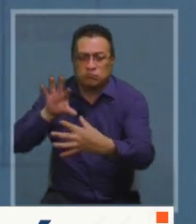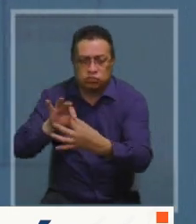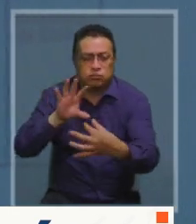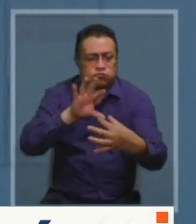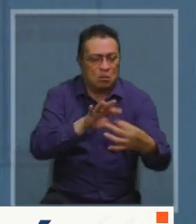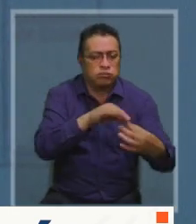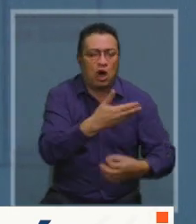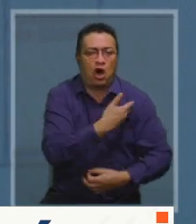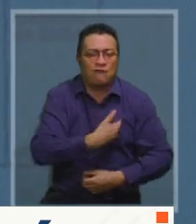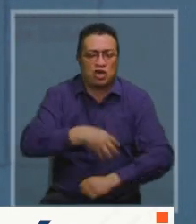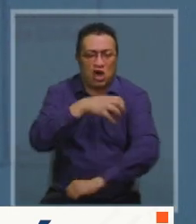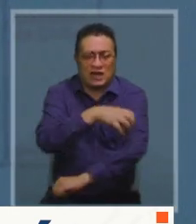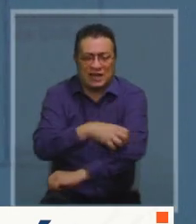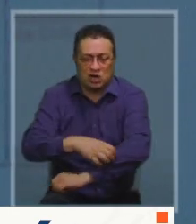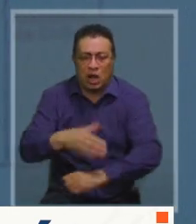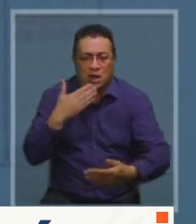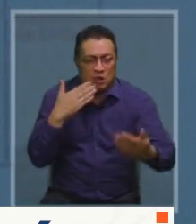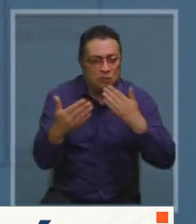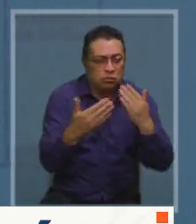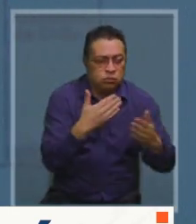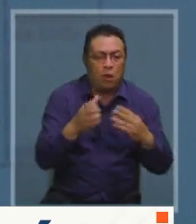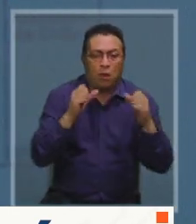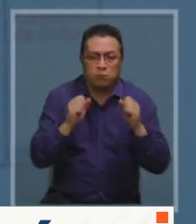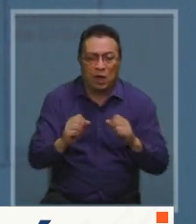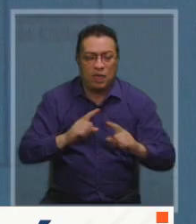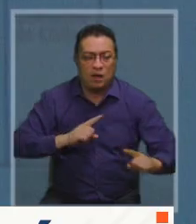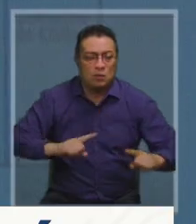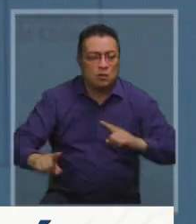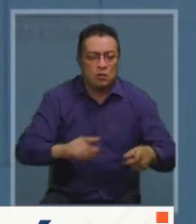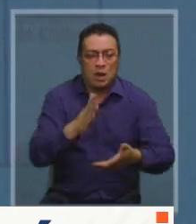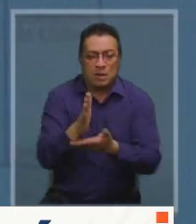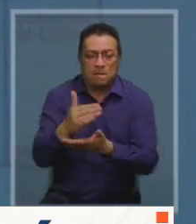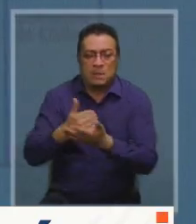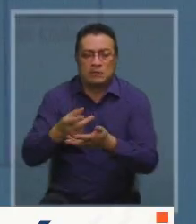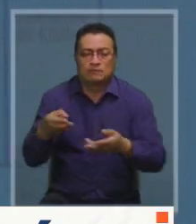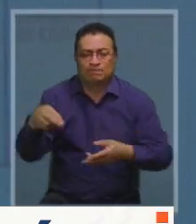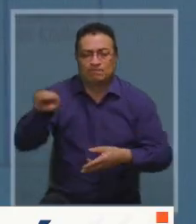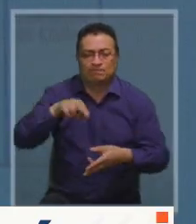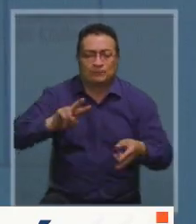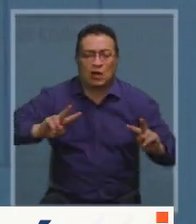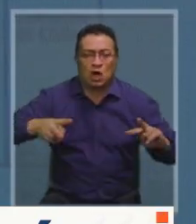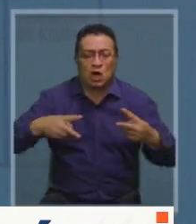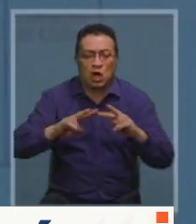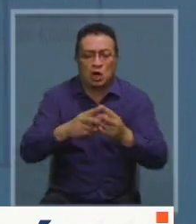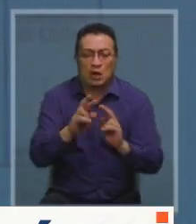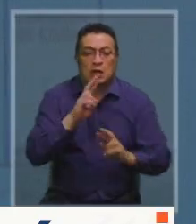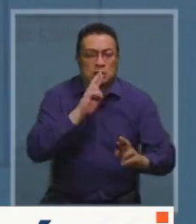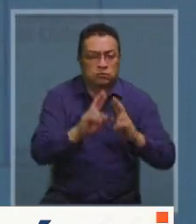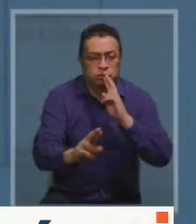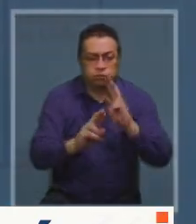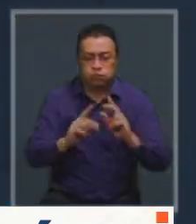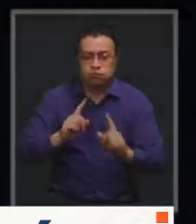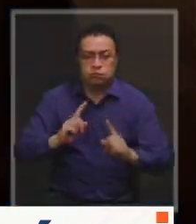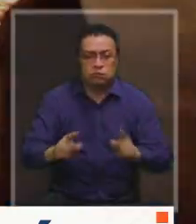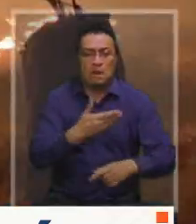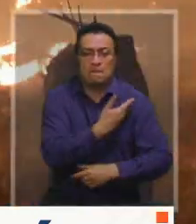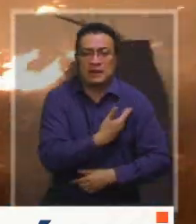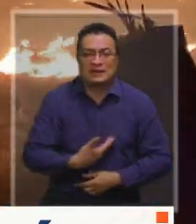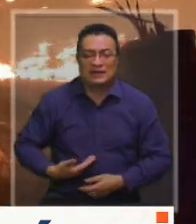uno de los gobiernos regionales, para poder articular un plan de reconstrucción que responda a las directrices que el presidente ha